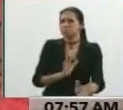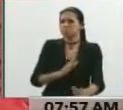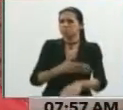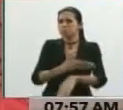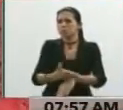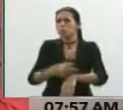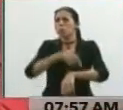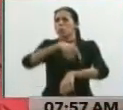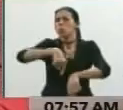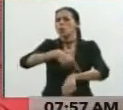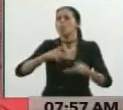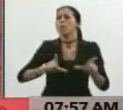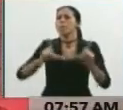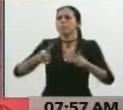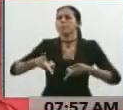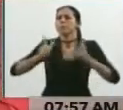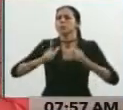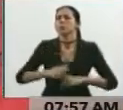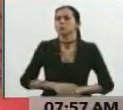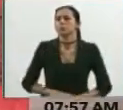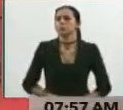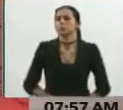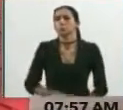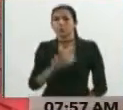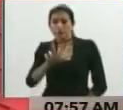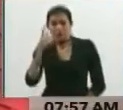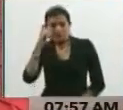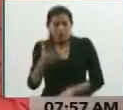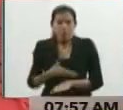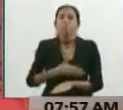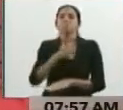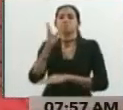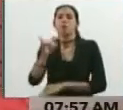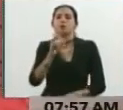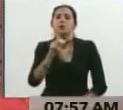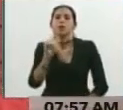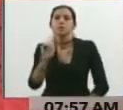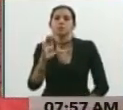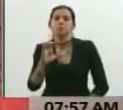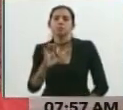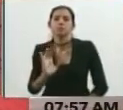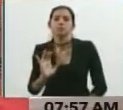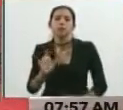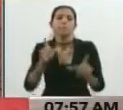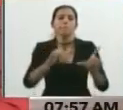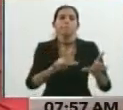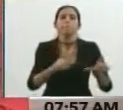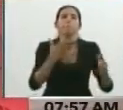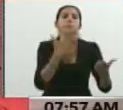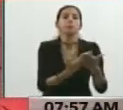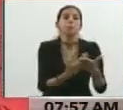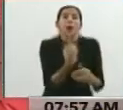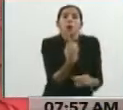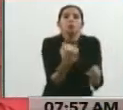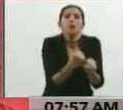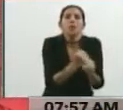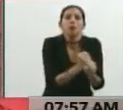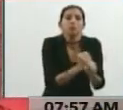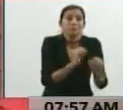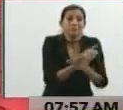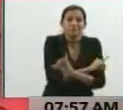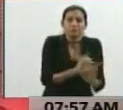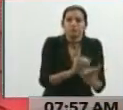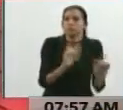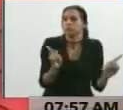si la persona tiene un trabajo dentro de tres días vaya al inac lo que queremos concientizar es que tiene que ir a la autoría no náutica no puedes